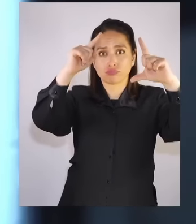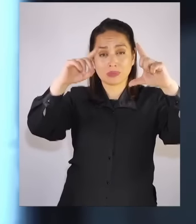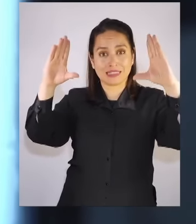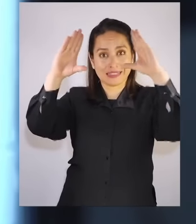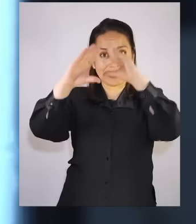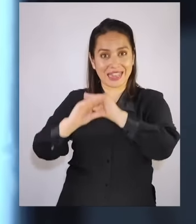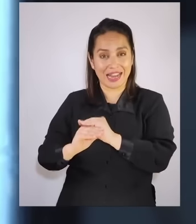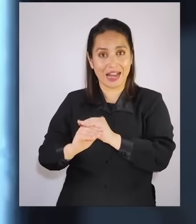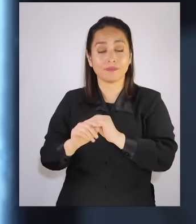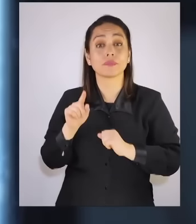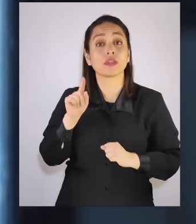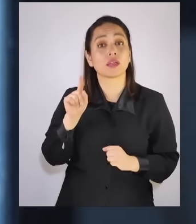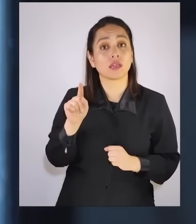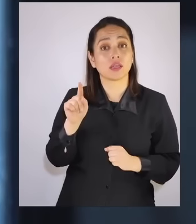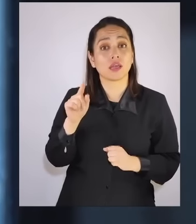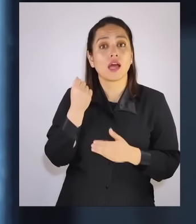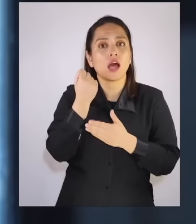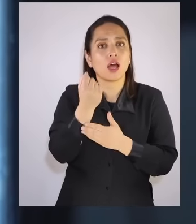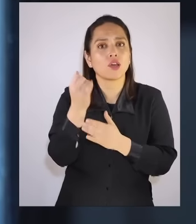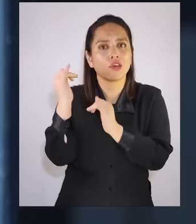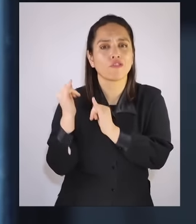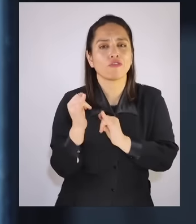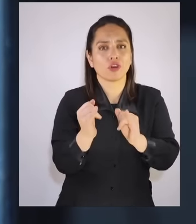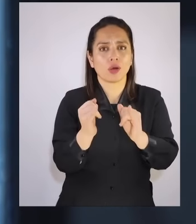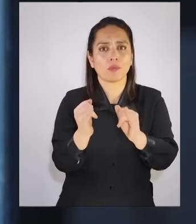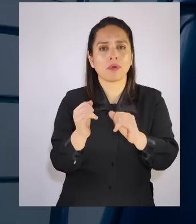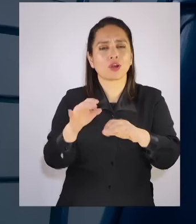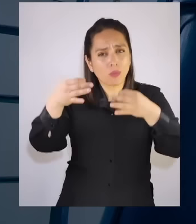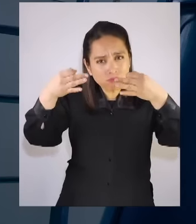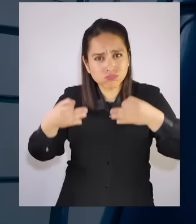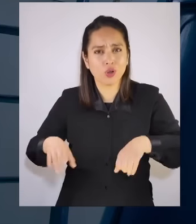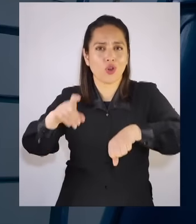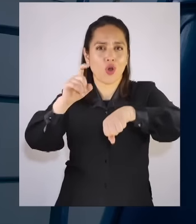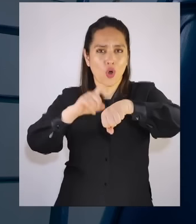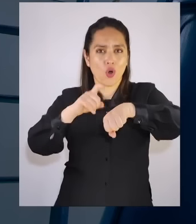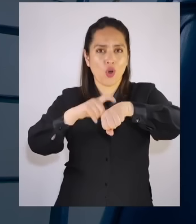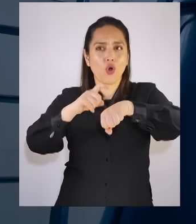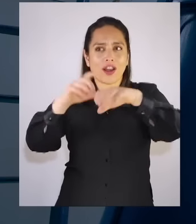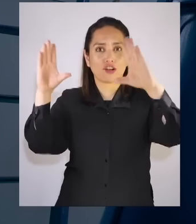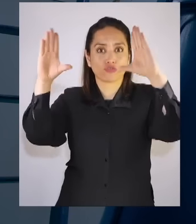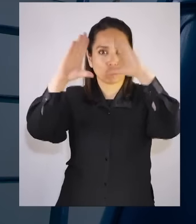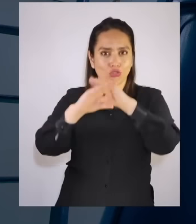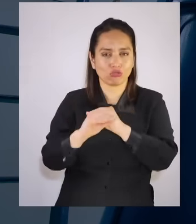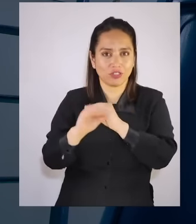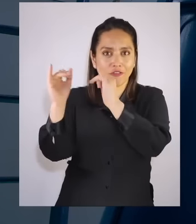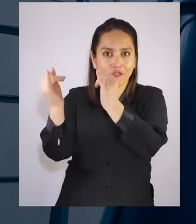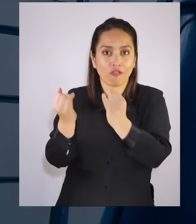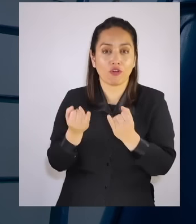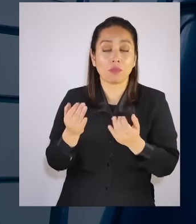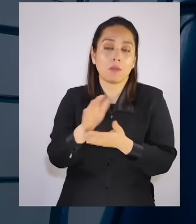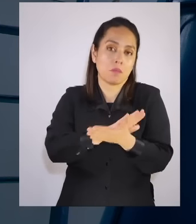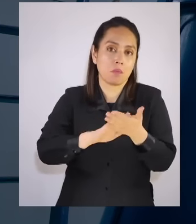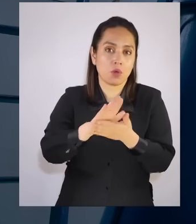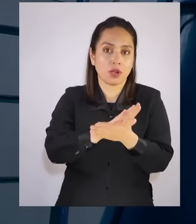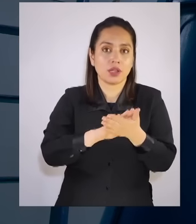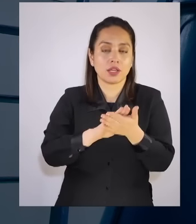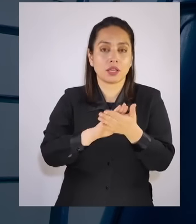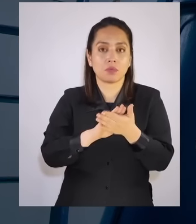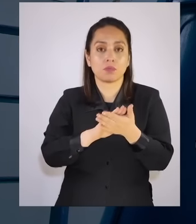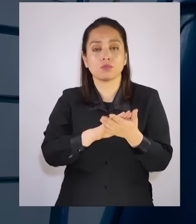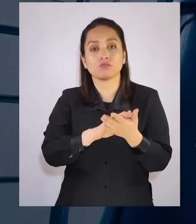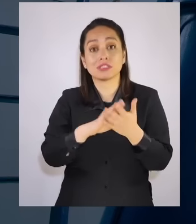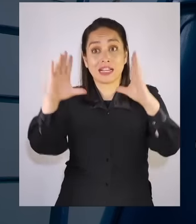permite saber con precisión cuál es la hora que hay durante la noche. Por ejemplo, si en